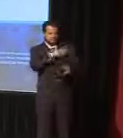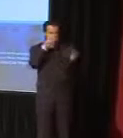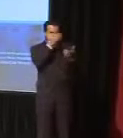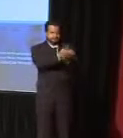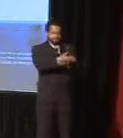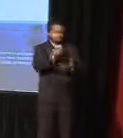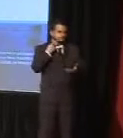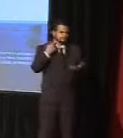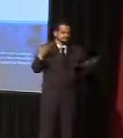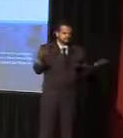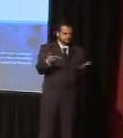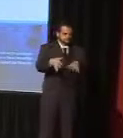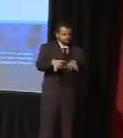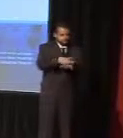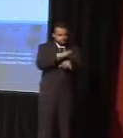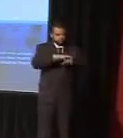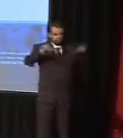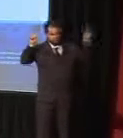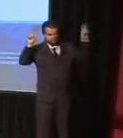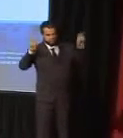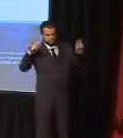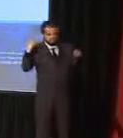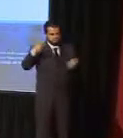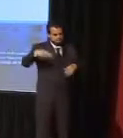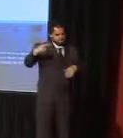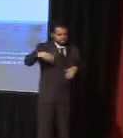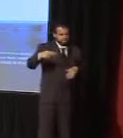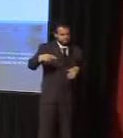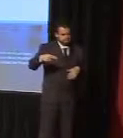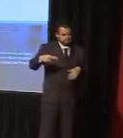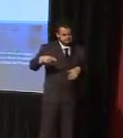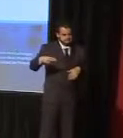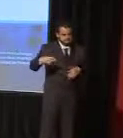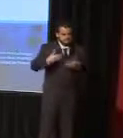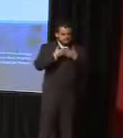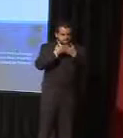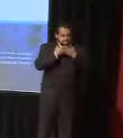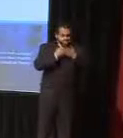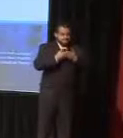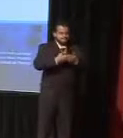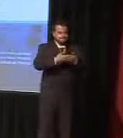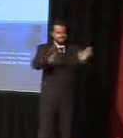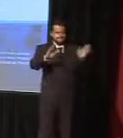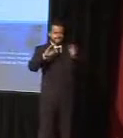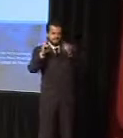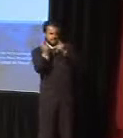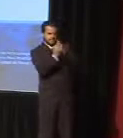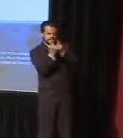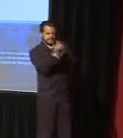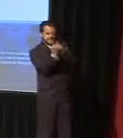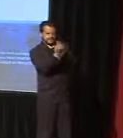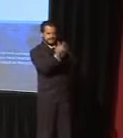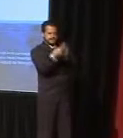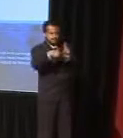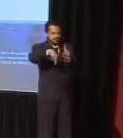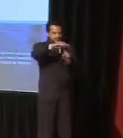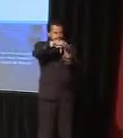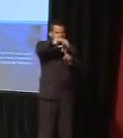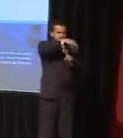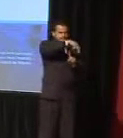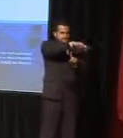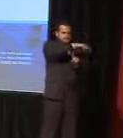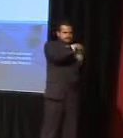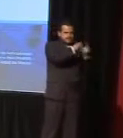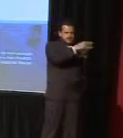de puerta que se llama o se reconoce como puerta giratoria y es decir que los los dueños de las